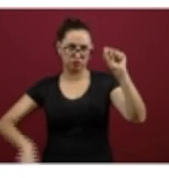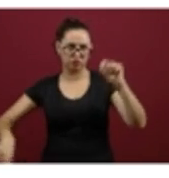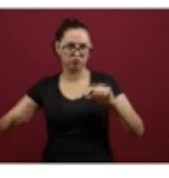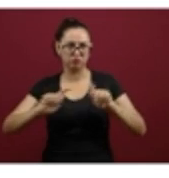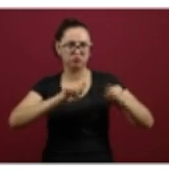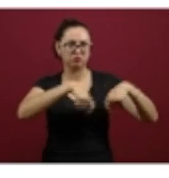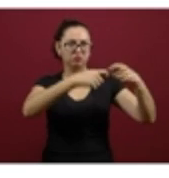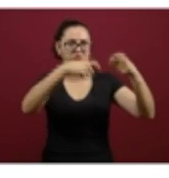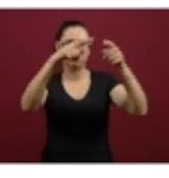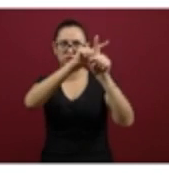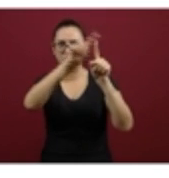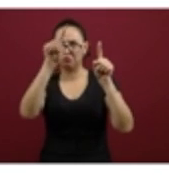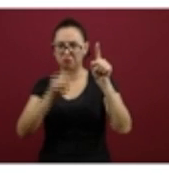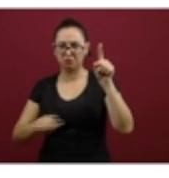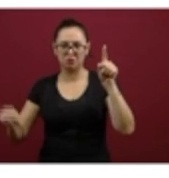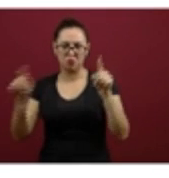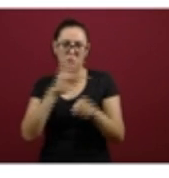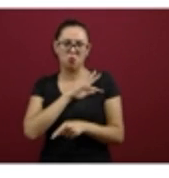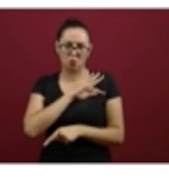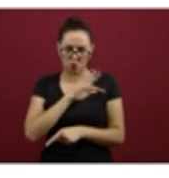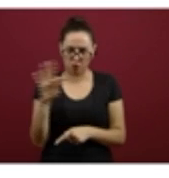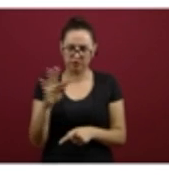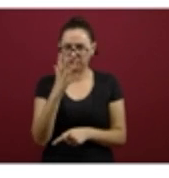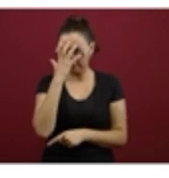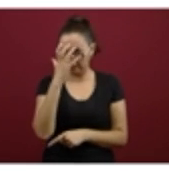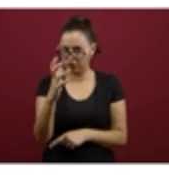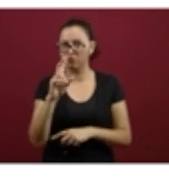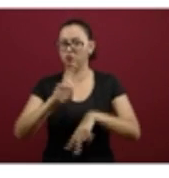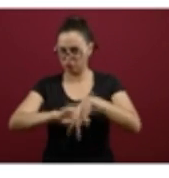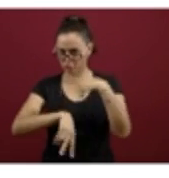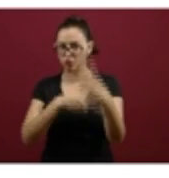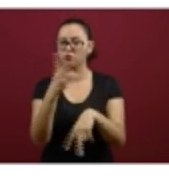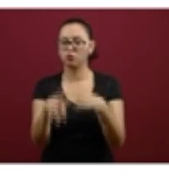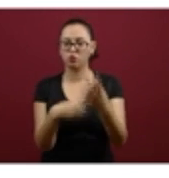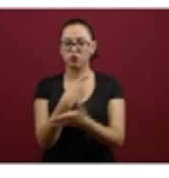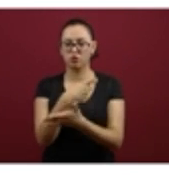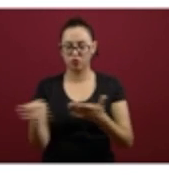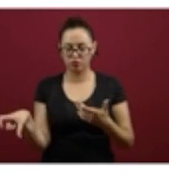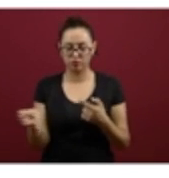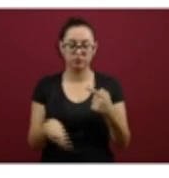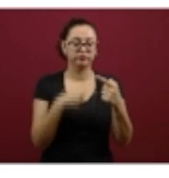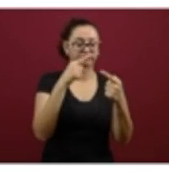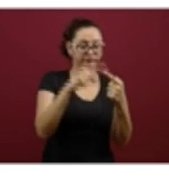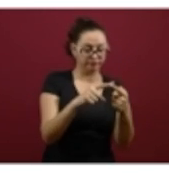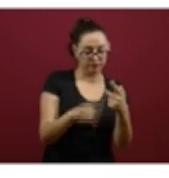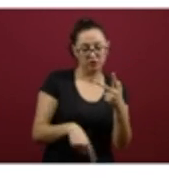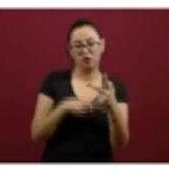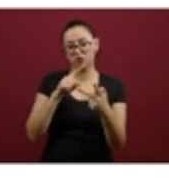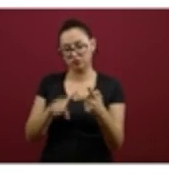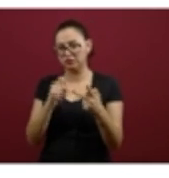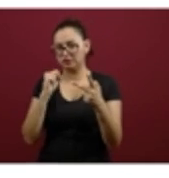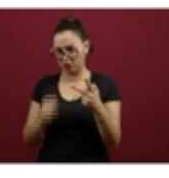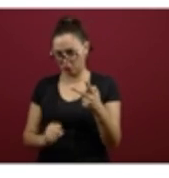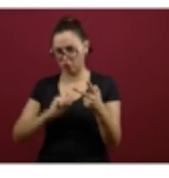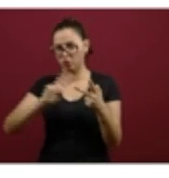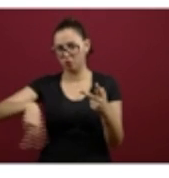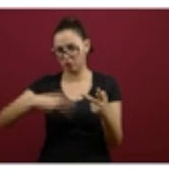vez que ya tengan tanto sus bases de, para poder participar, y la garantía de seriedad,